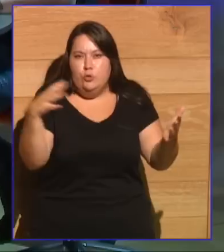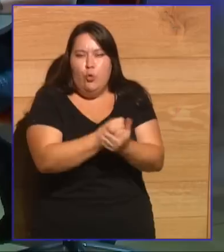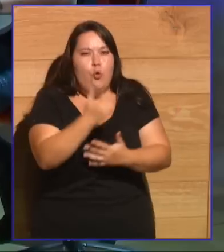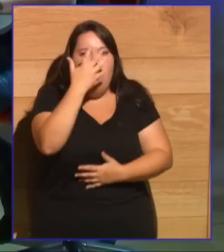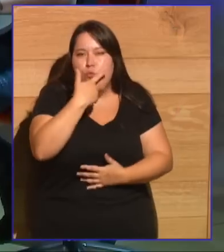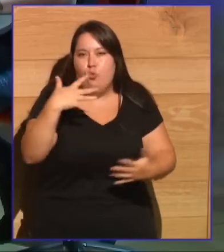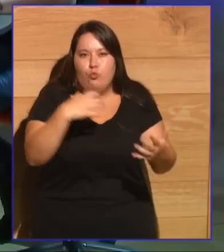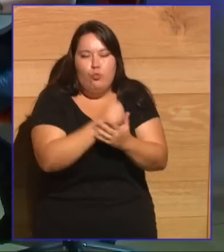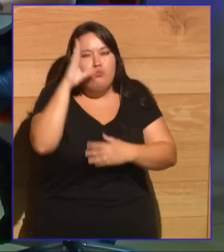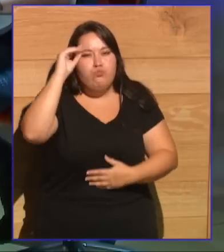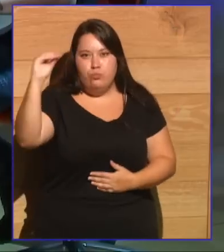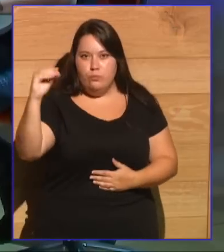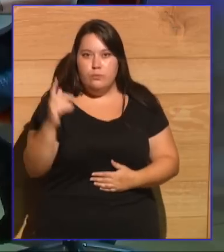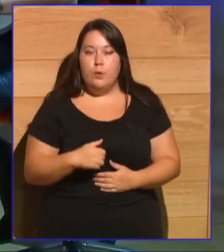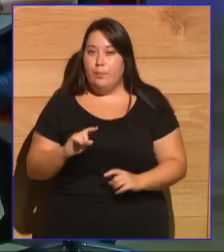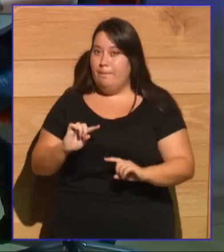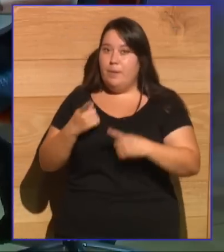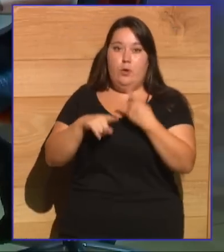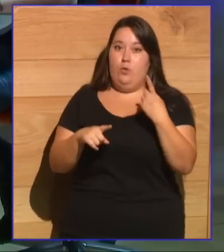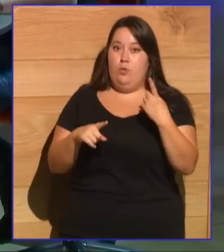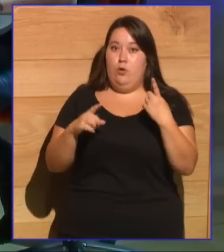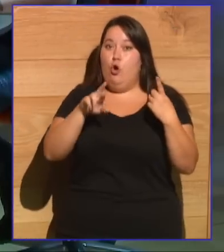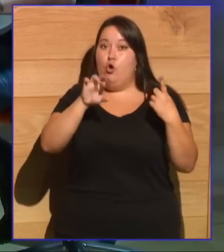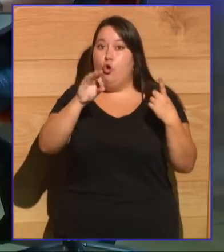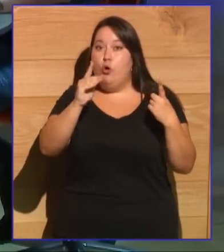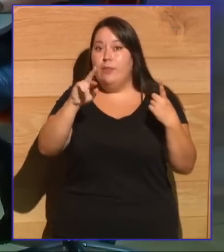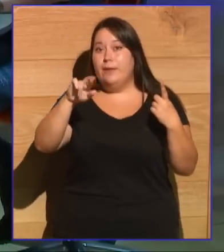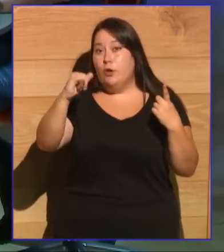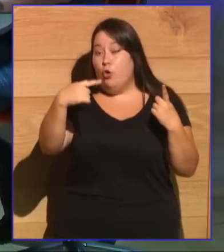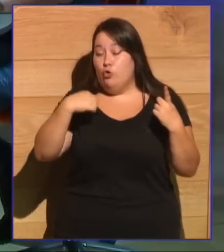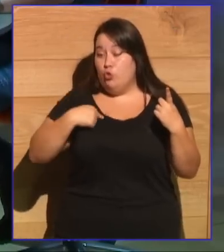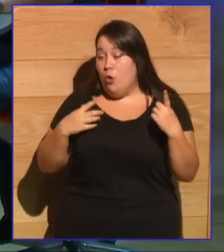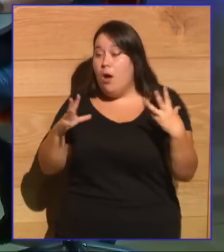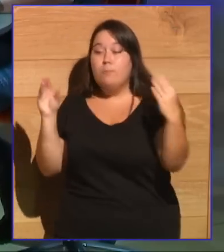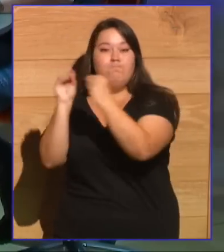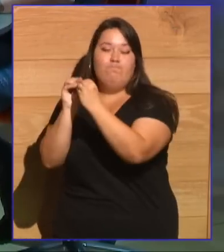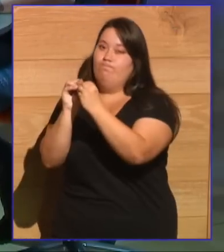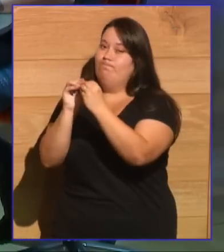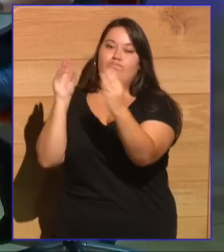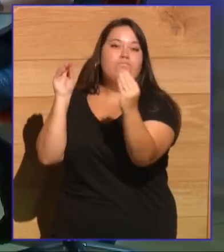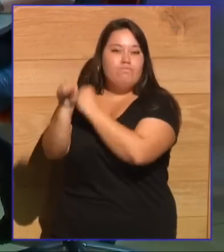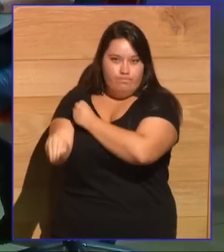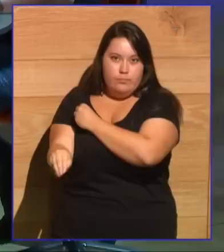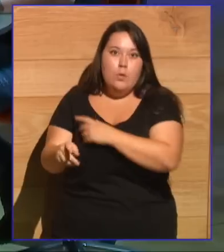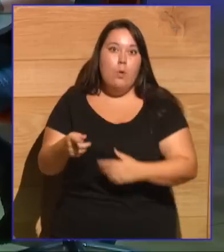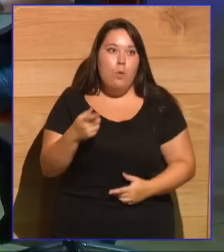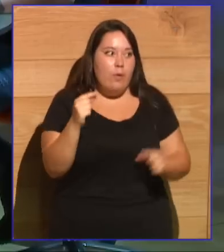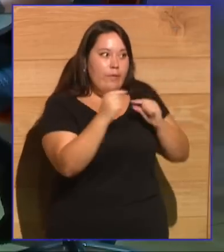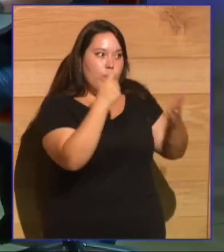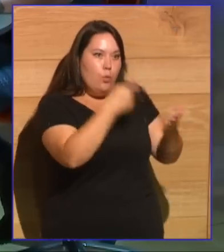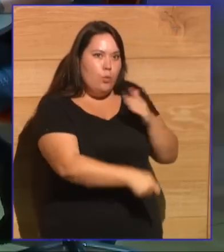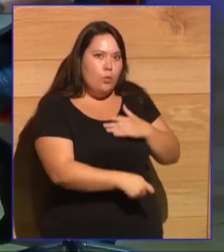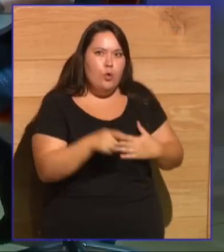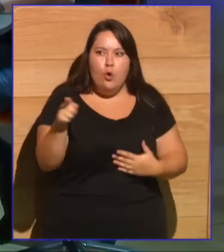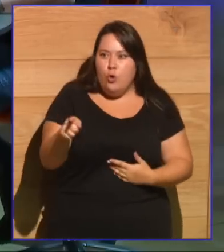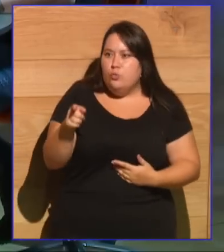el conocimiento pues mirad por ahí voy primero no estoy de acuerdo con rodrigo ya no habrá venido al rito del debate no habrás venido a